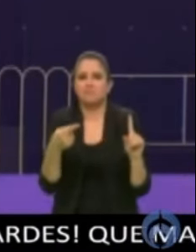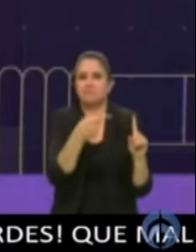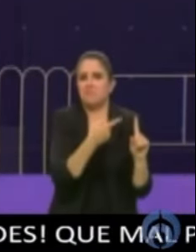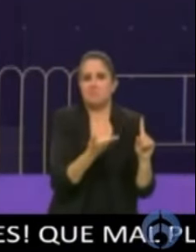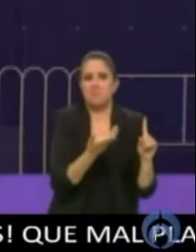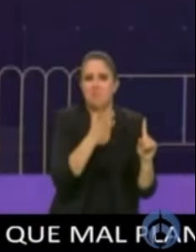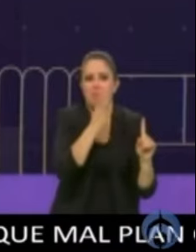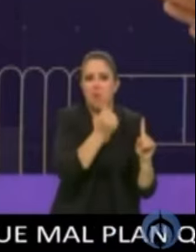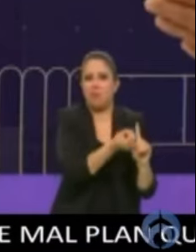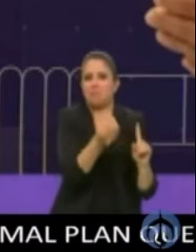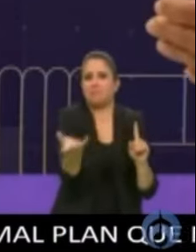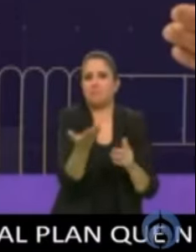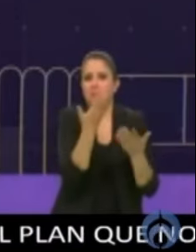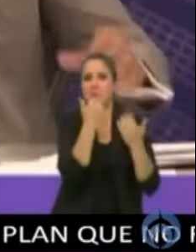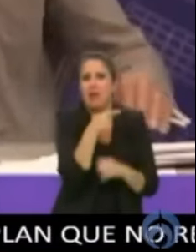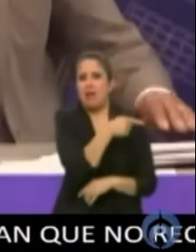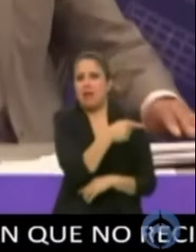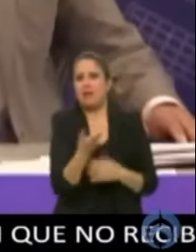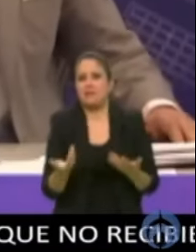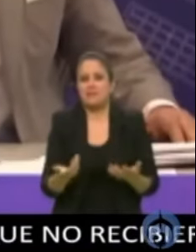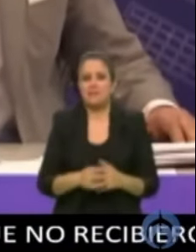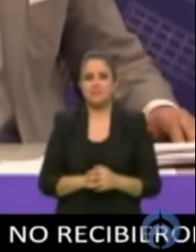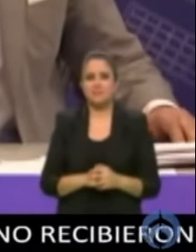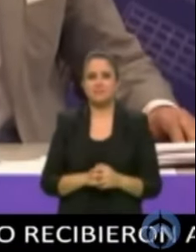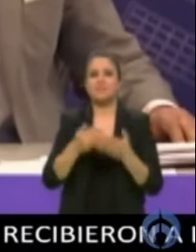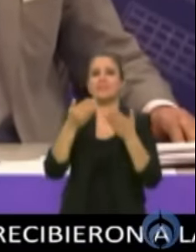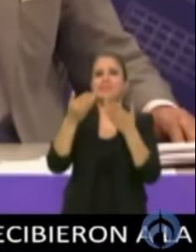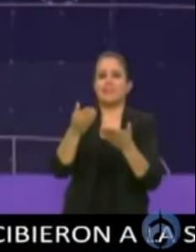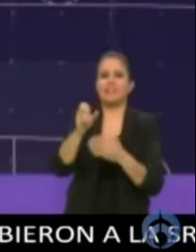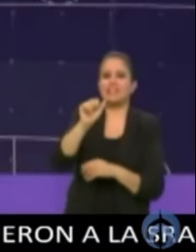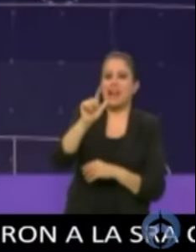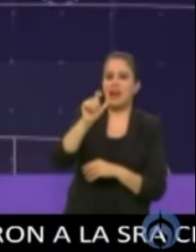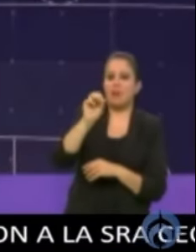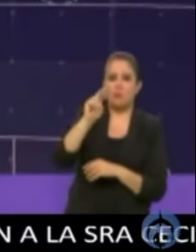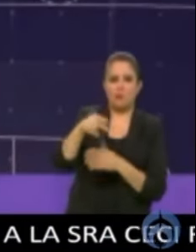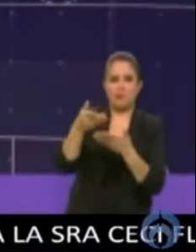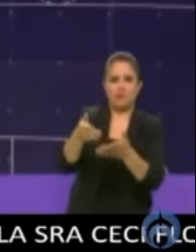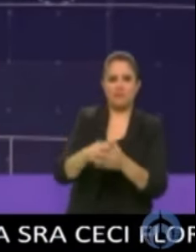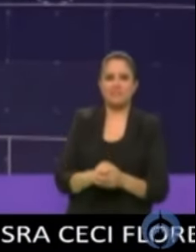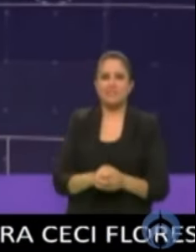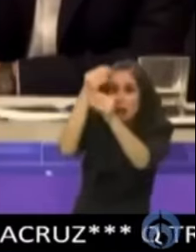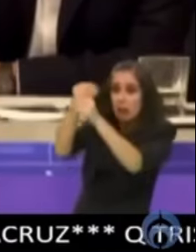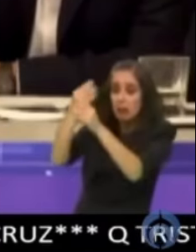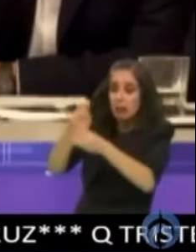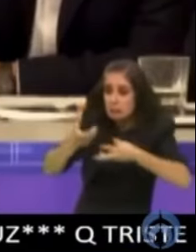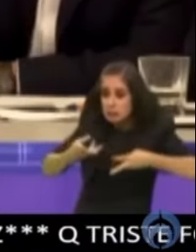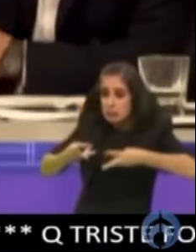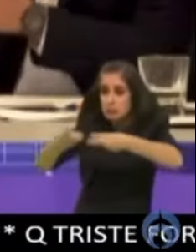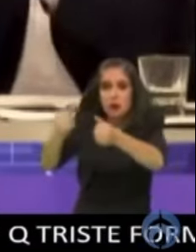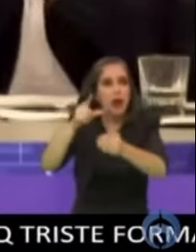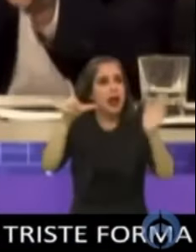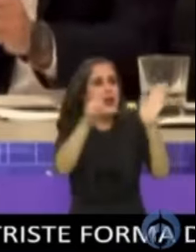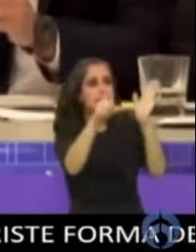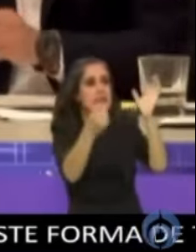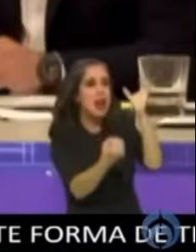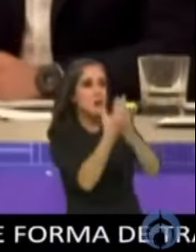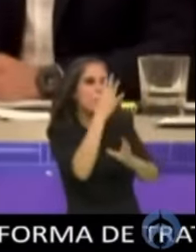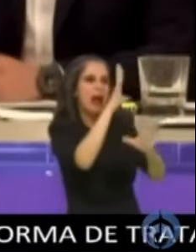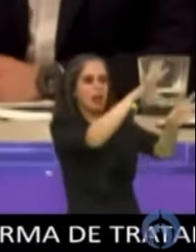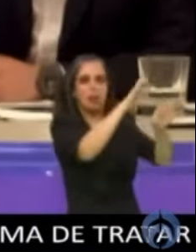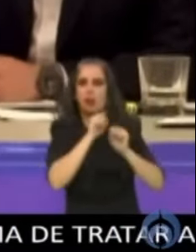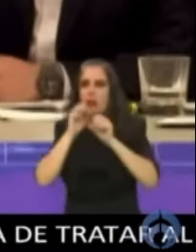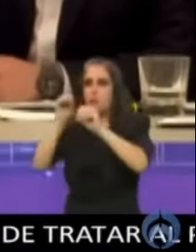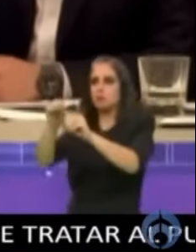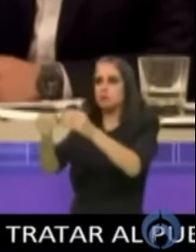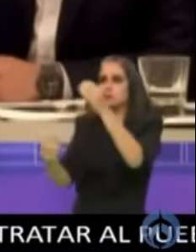datos. Pero más allá de toda esa discusión, el 2 de junio les vamos a volver a ganar. Diferentes cristales con los cuales mirar